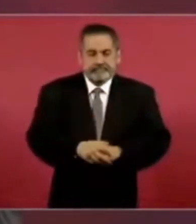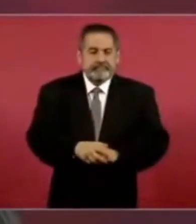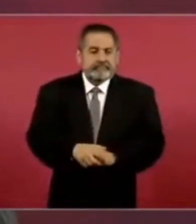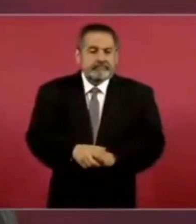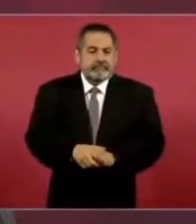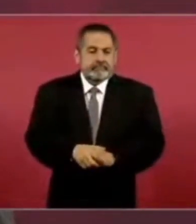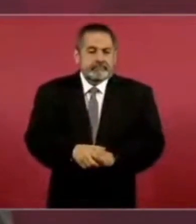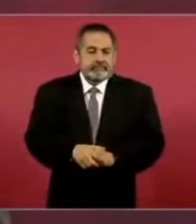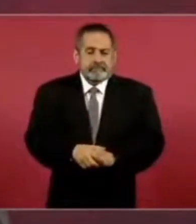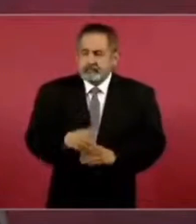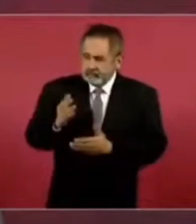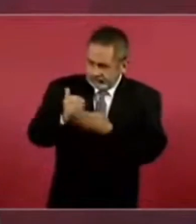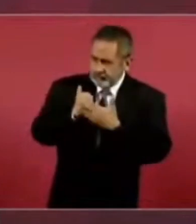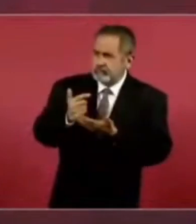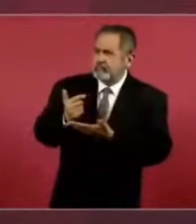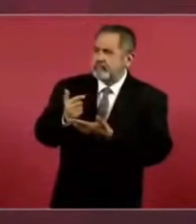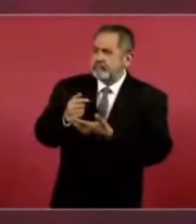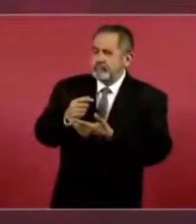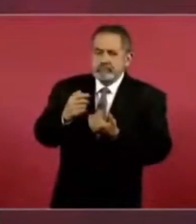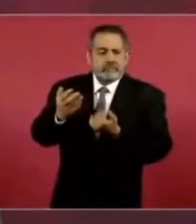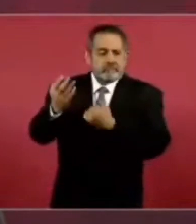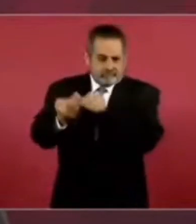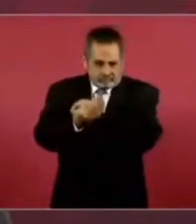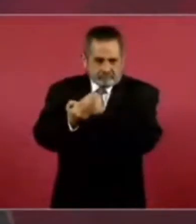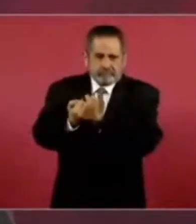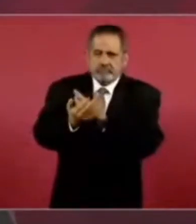me correspondes?